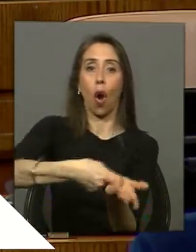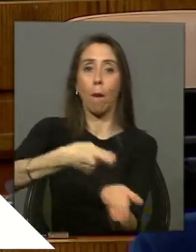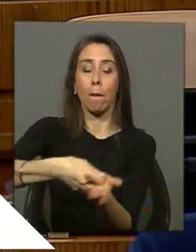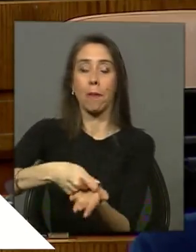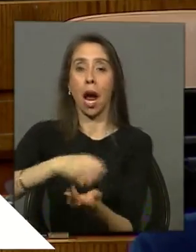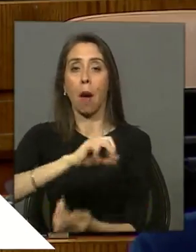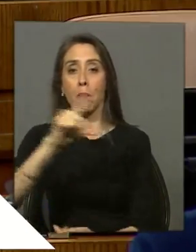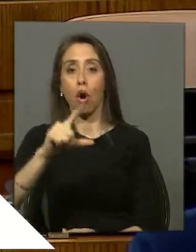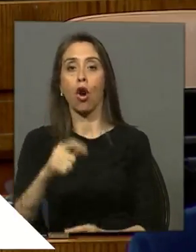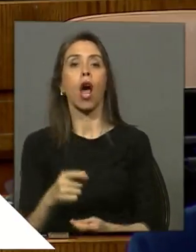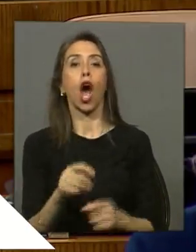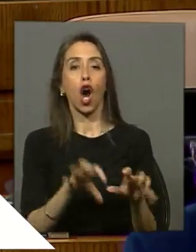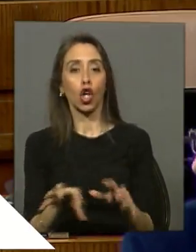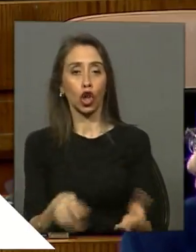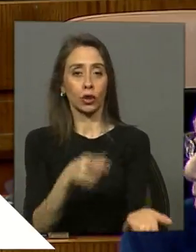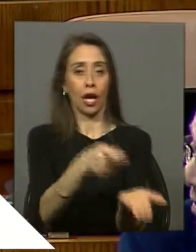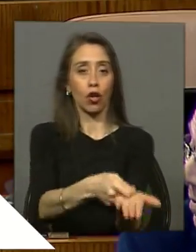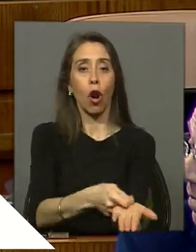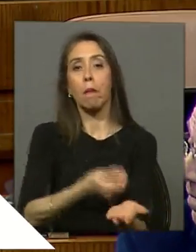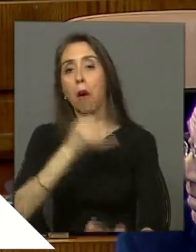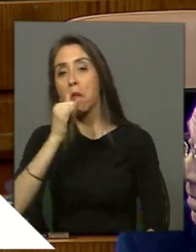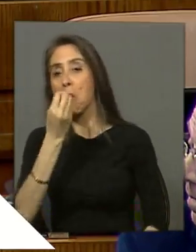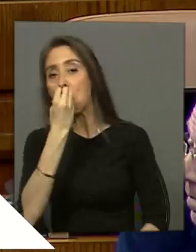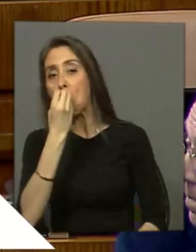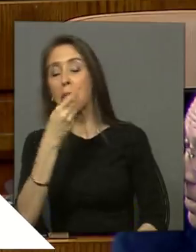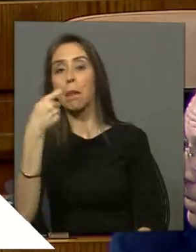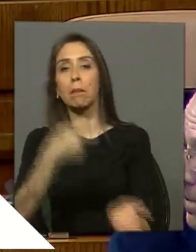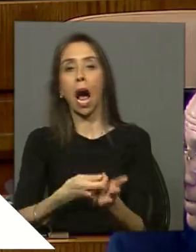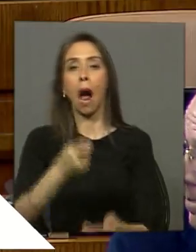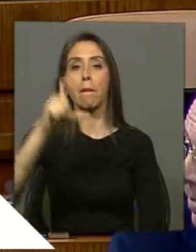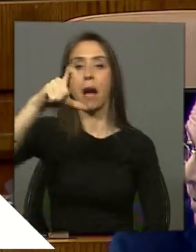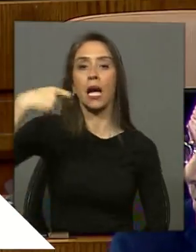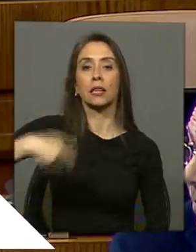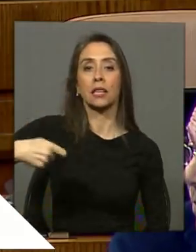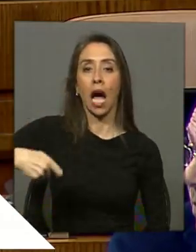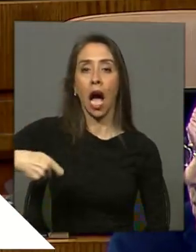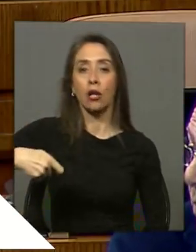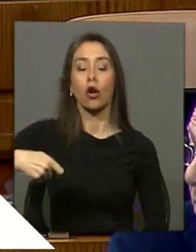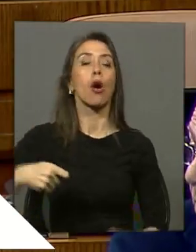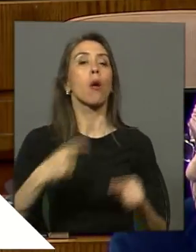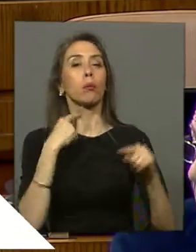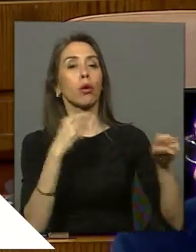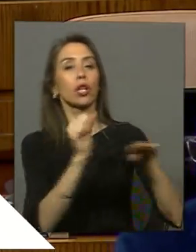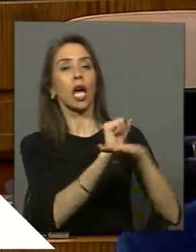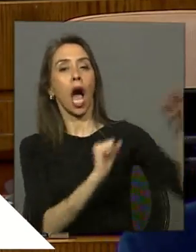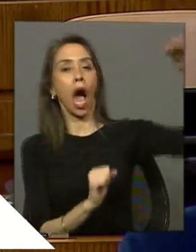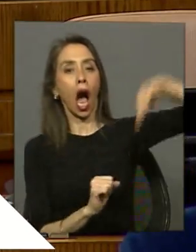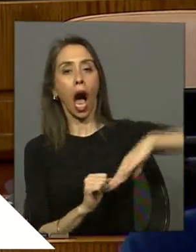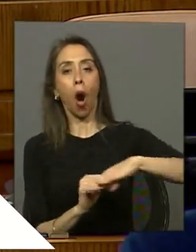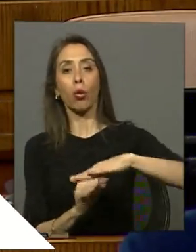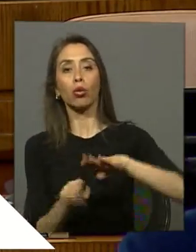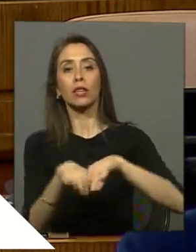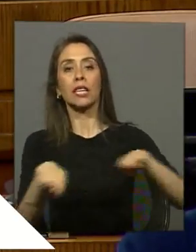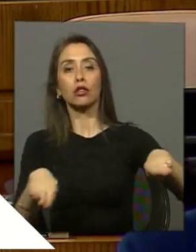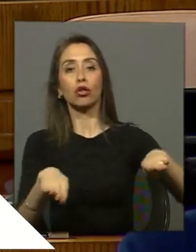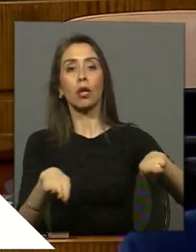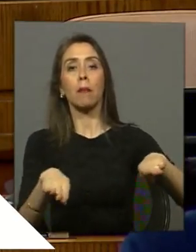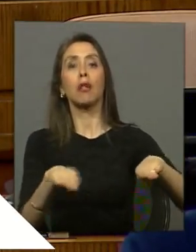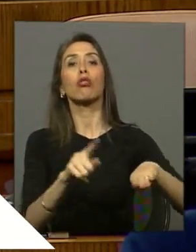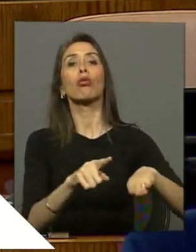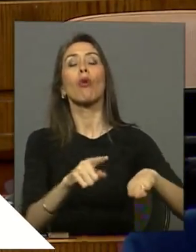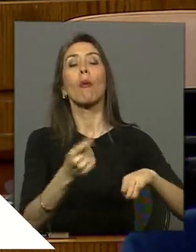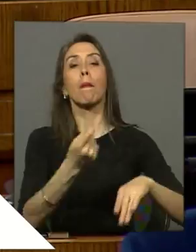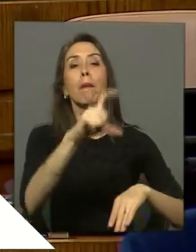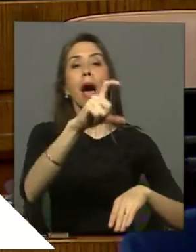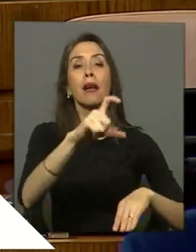mayores costos a través de las cosas que consumen y van a terminar subsidiando a los que van en auto entonces lo que hay que hacer es que haya una justicia